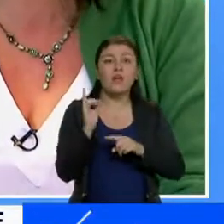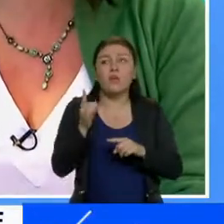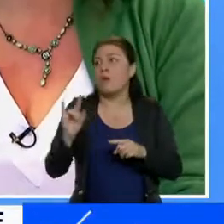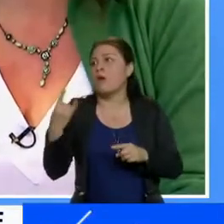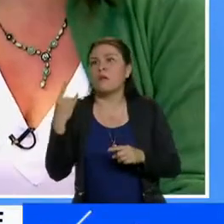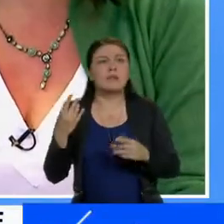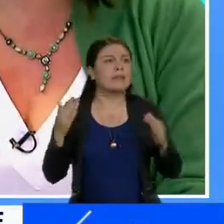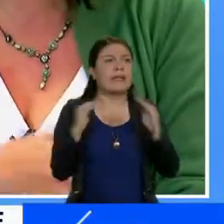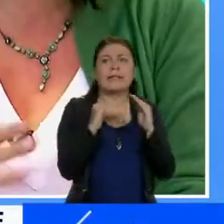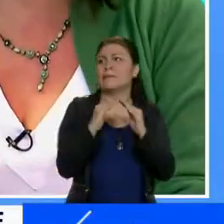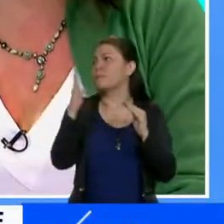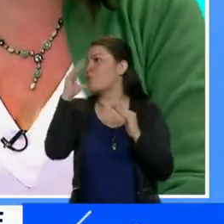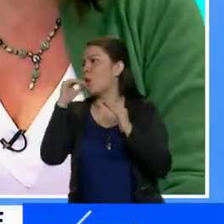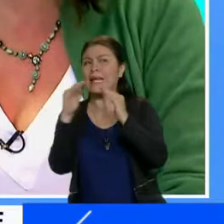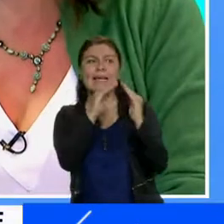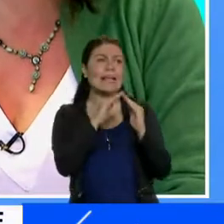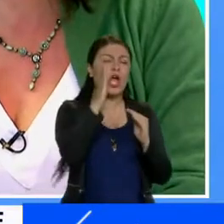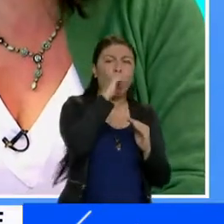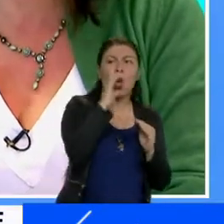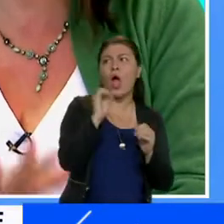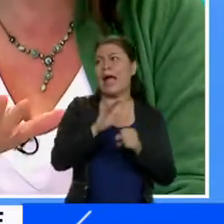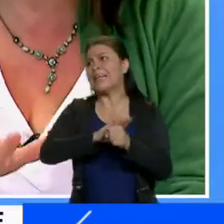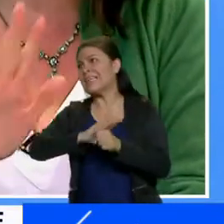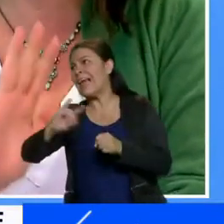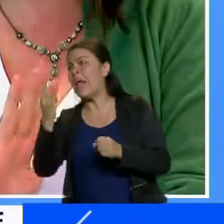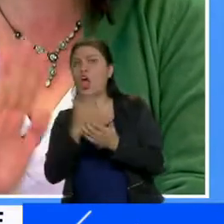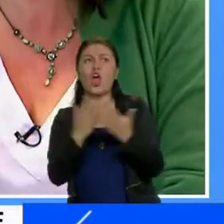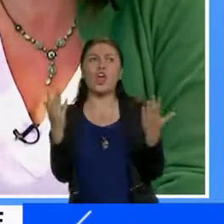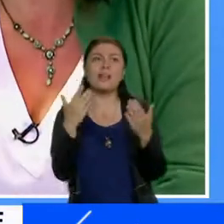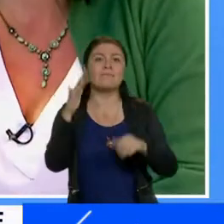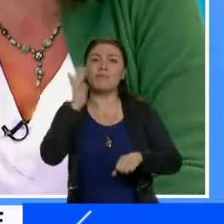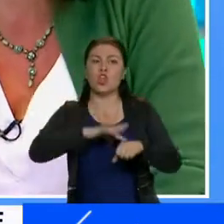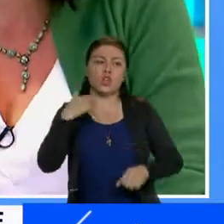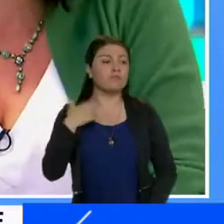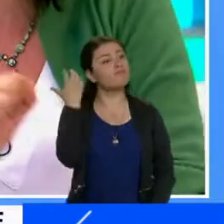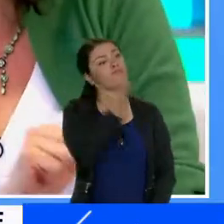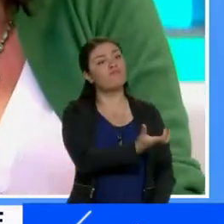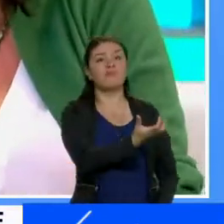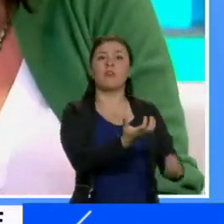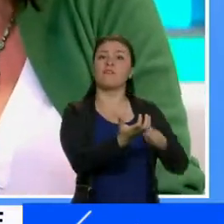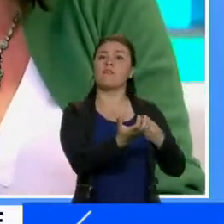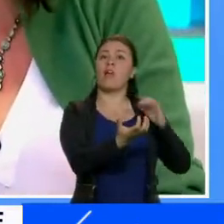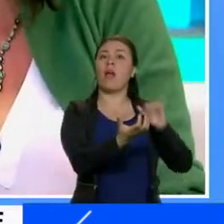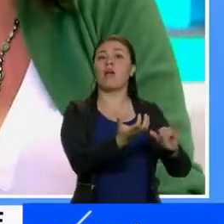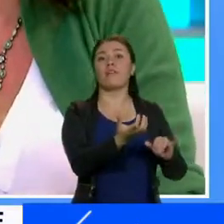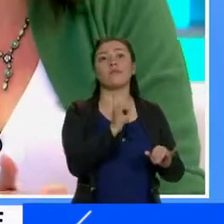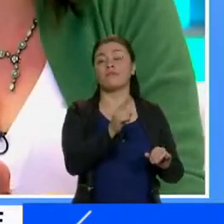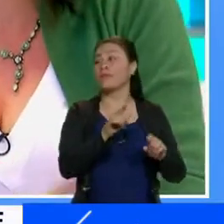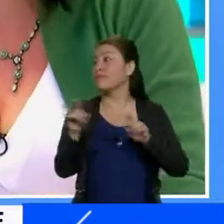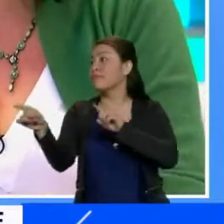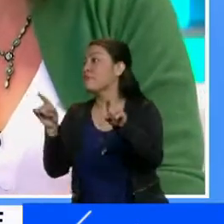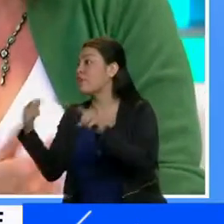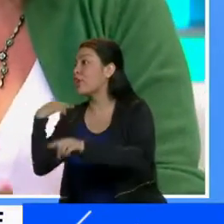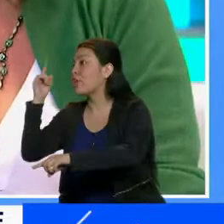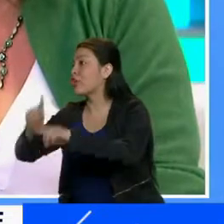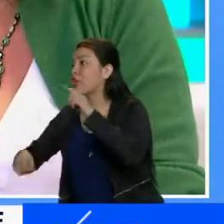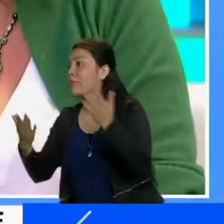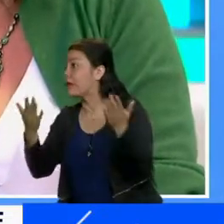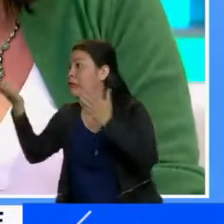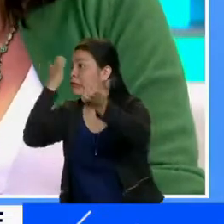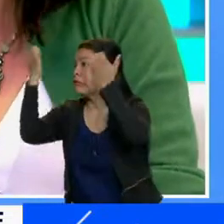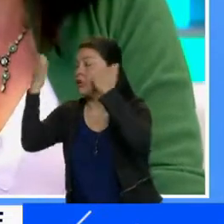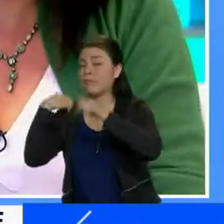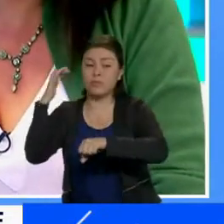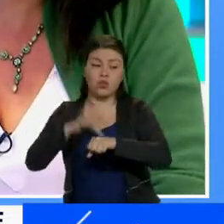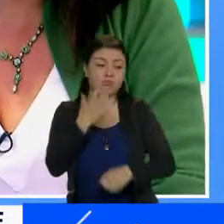necesidades sociales, económicas, sus situaciones propias, y se ubicaron ahí porque en algunos casos de pronto no tenían más opción. Esa es una. Lo otro es las